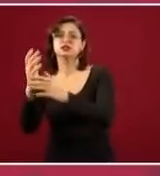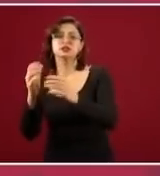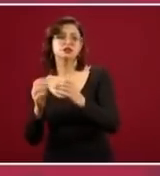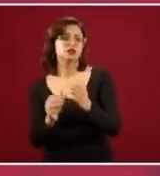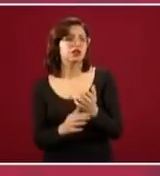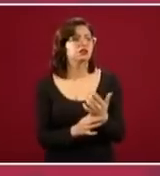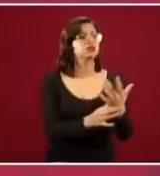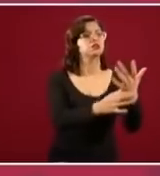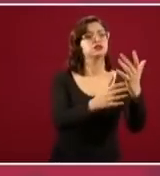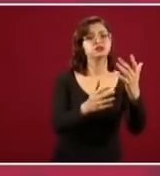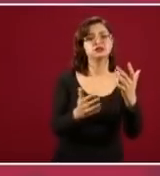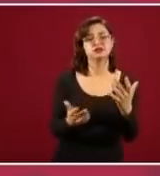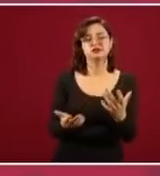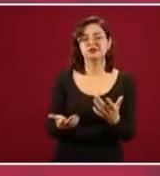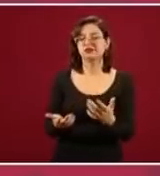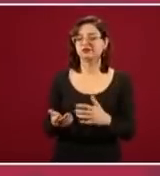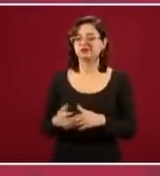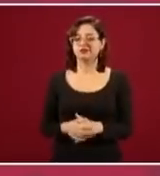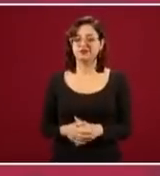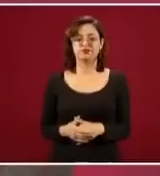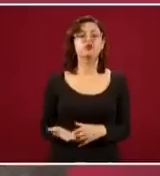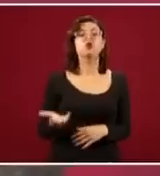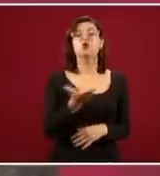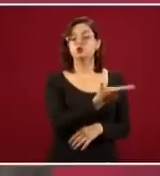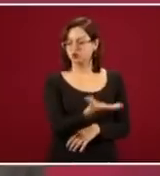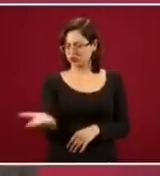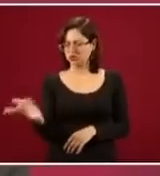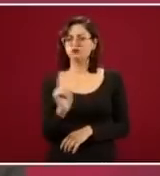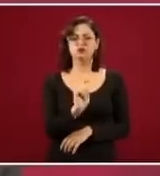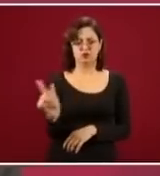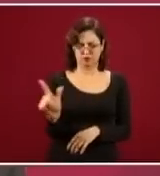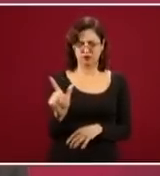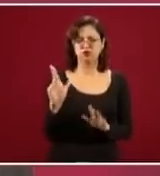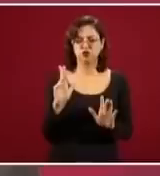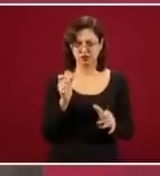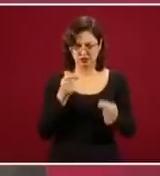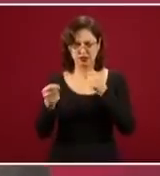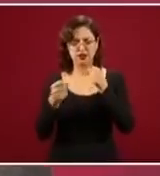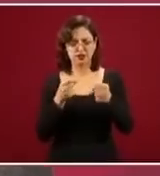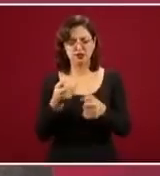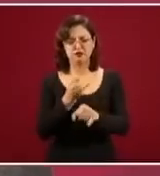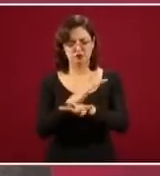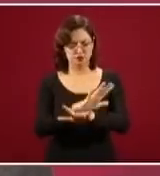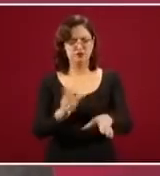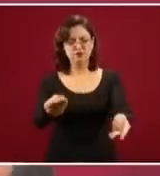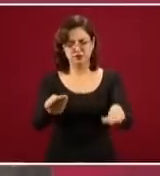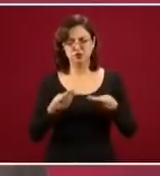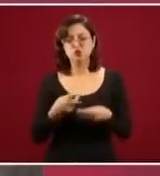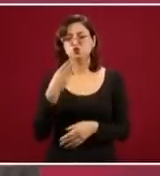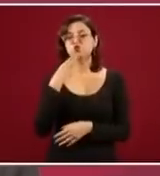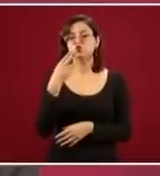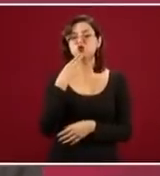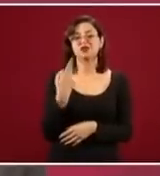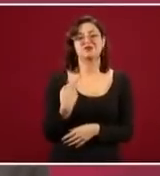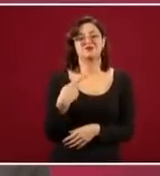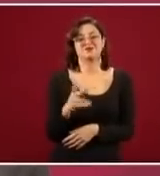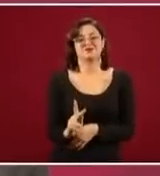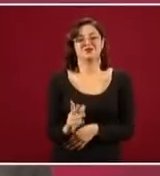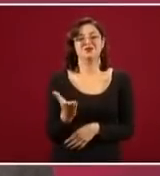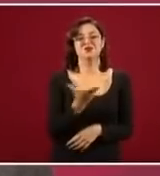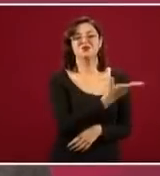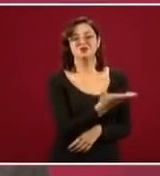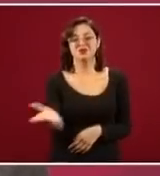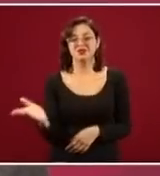Ustedes son muy profesionales y nos traen varios casos y es también muy útil la información periodística. Pero ustedes como periodistas